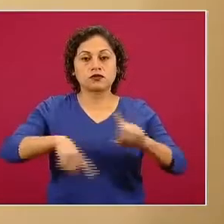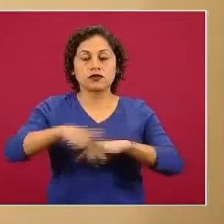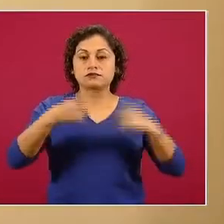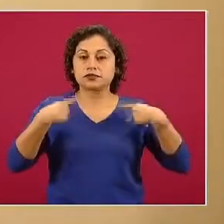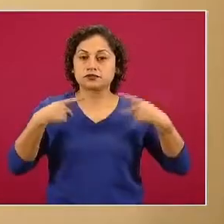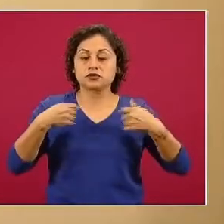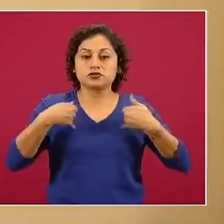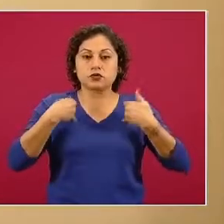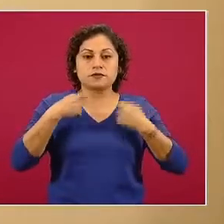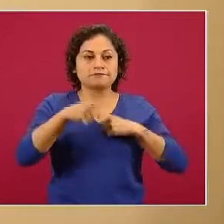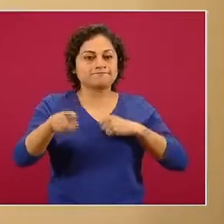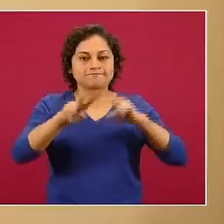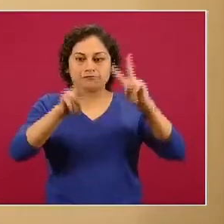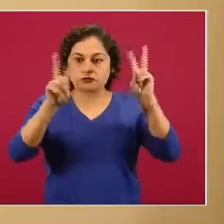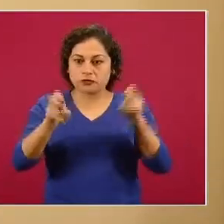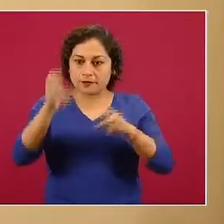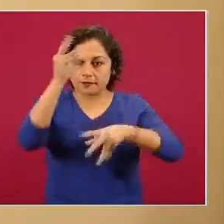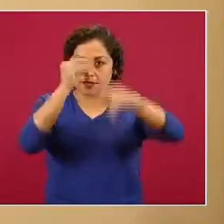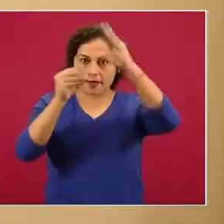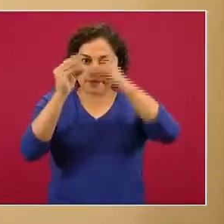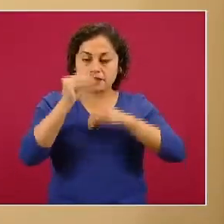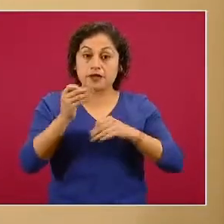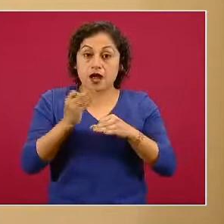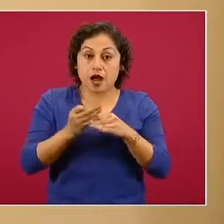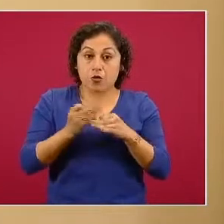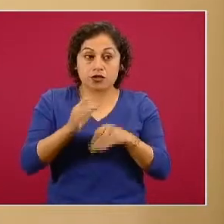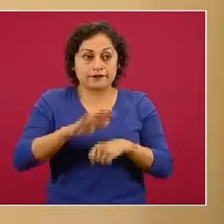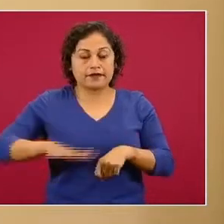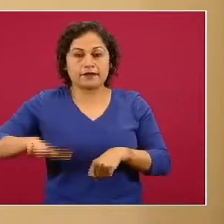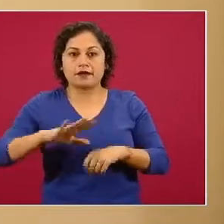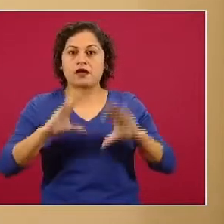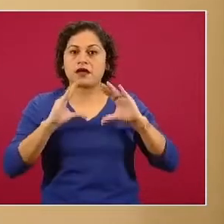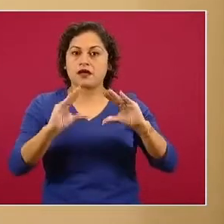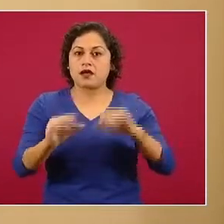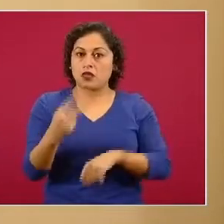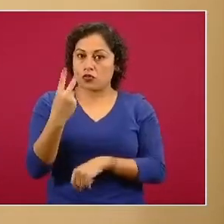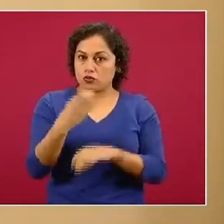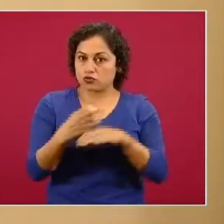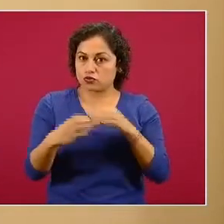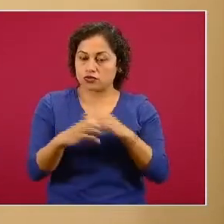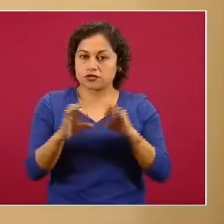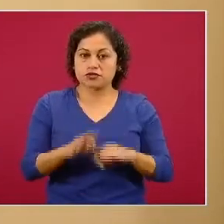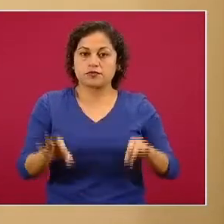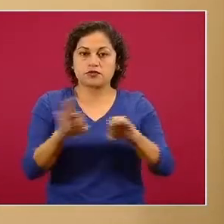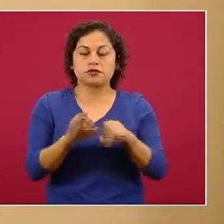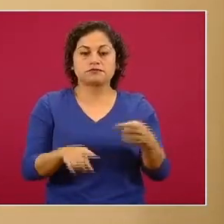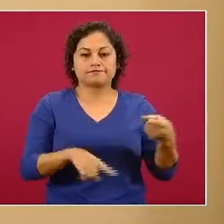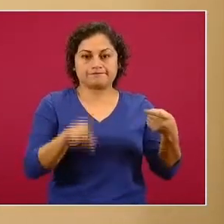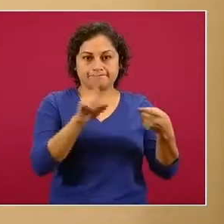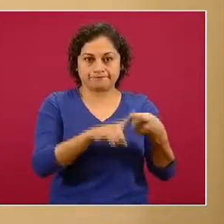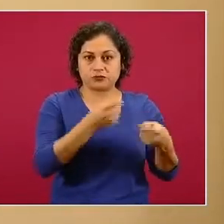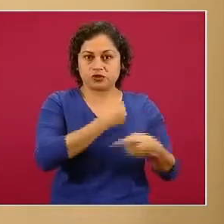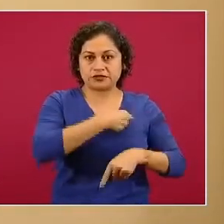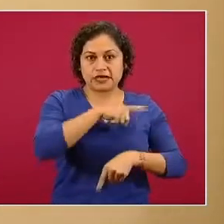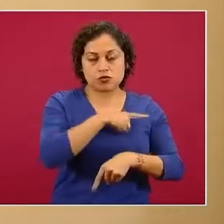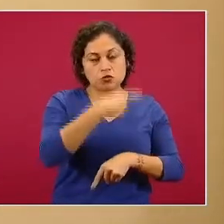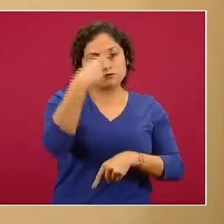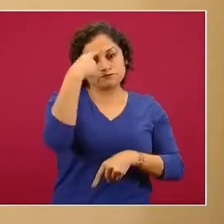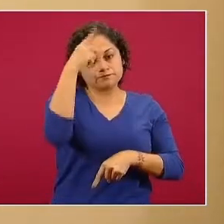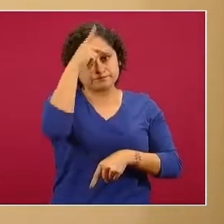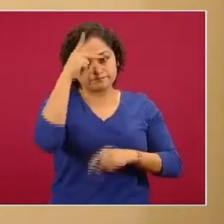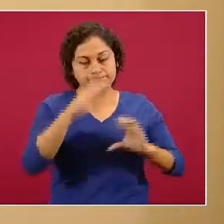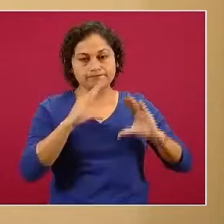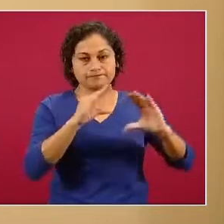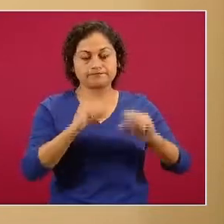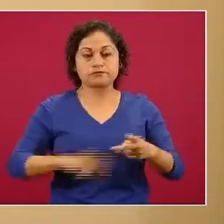están capacitados en este momento en dos situaciones muy, muy importantes, que son promoción de salud mental, prevención de adicciones y